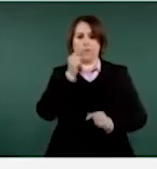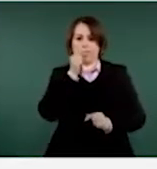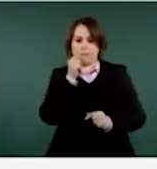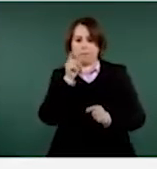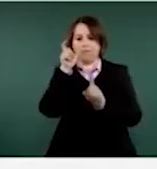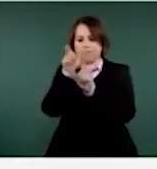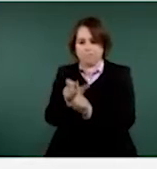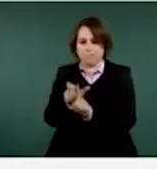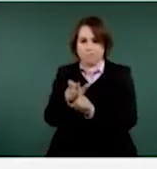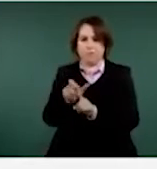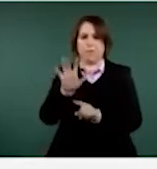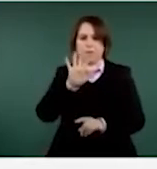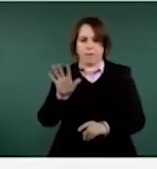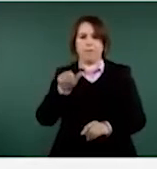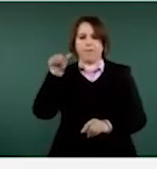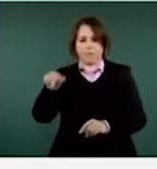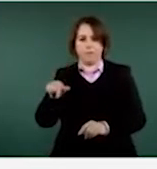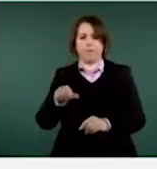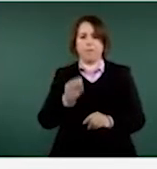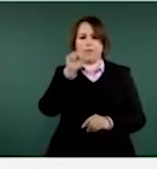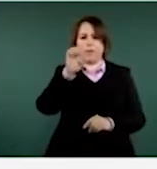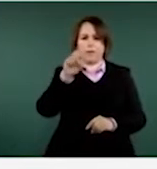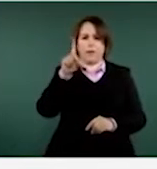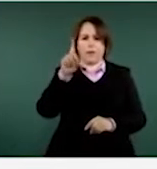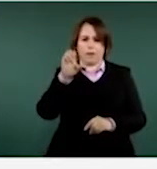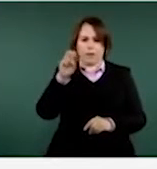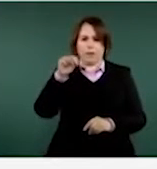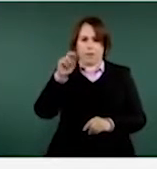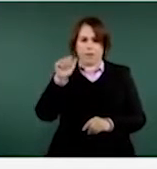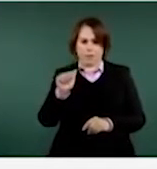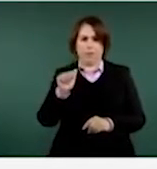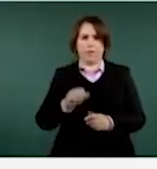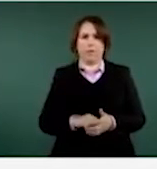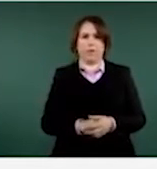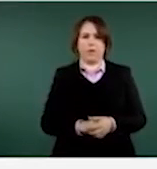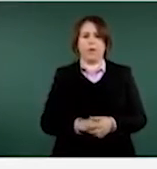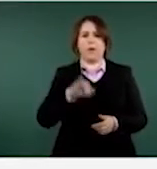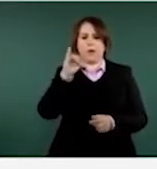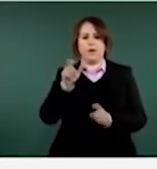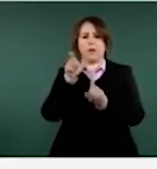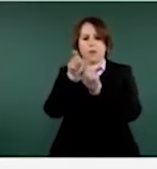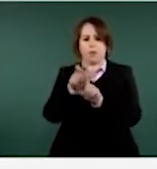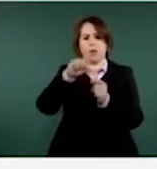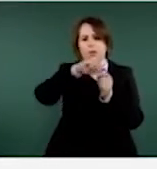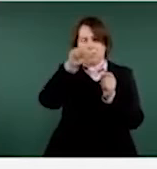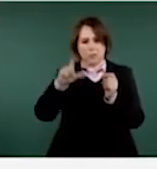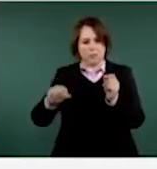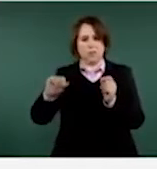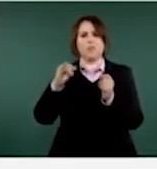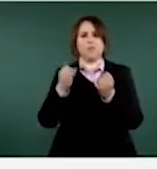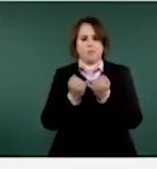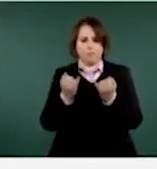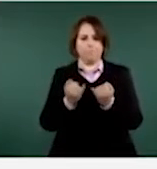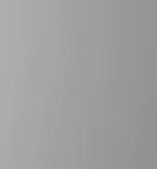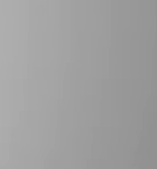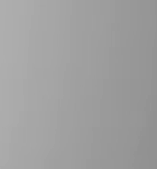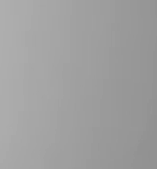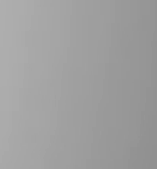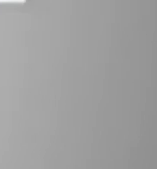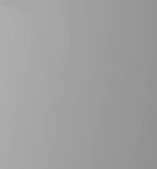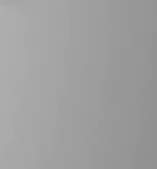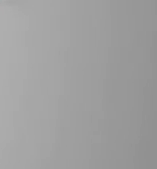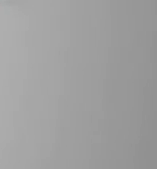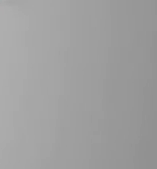incidencia delictiva en la entidad de acuerdo con el funcionario federal voz informativa luís enrique sánchez